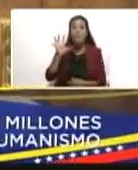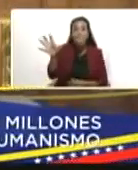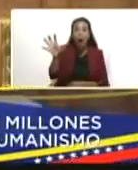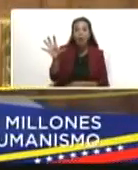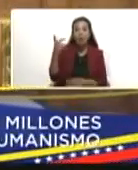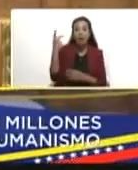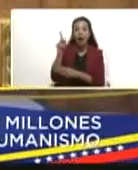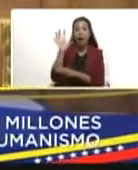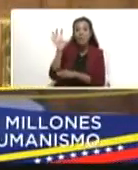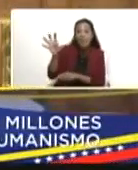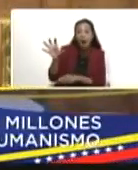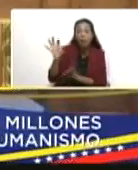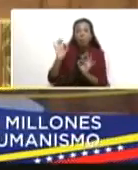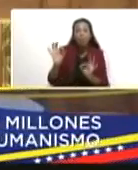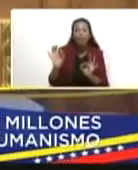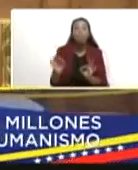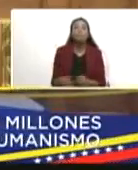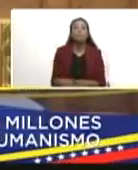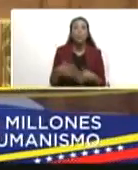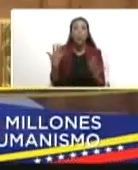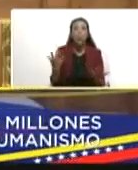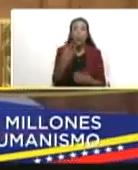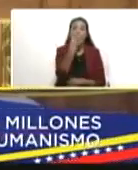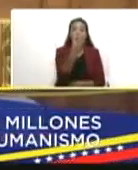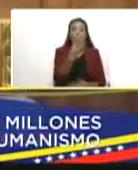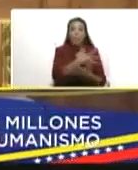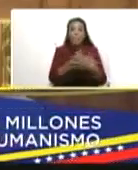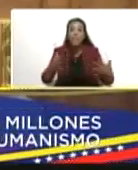gran misión Venezuela mujer